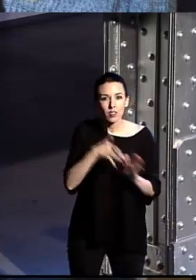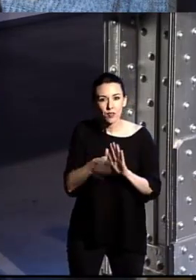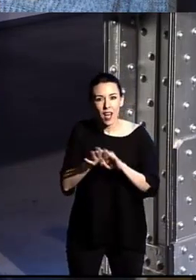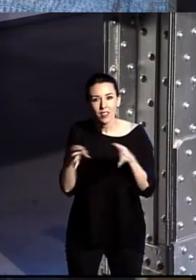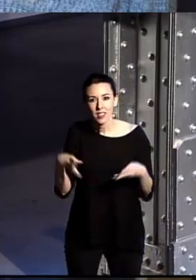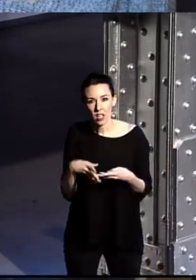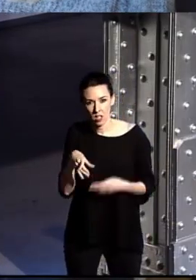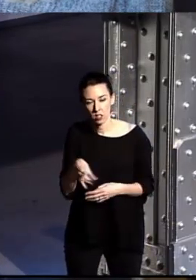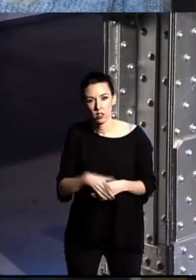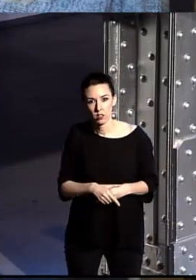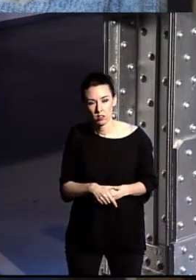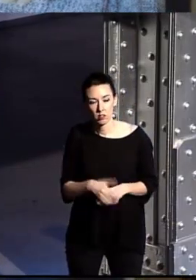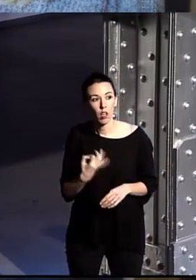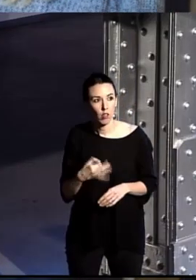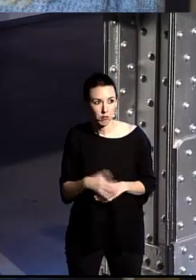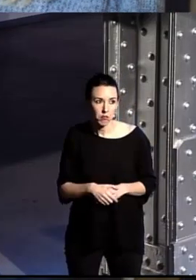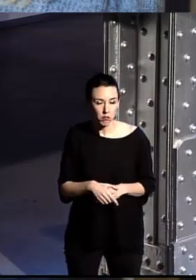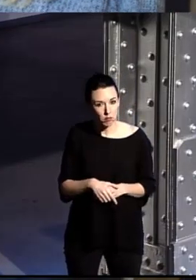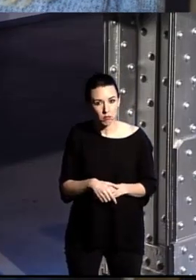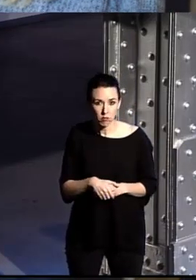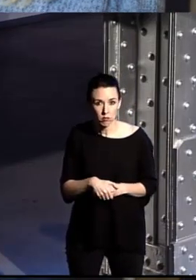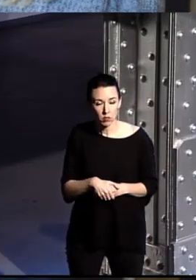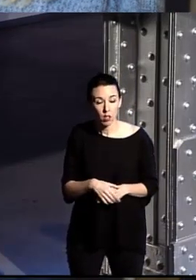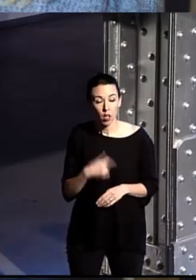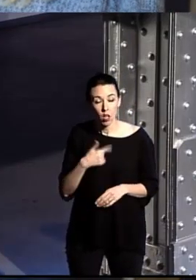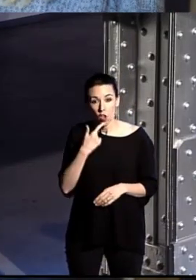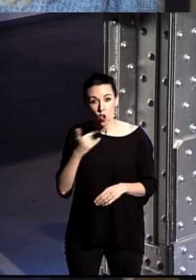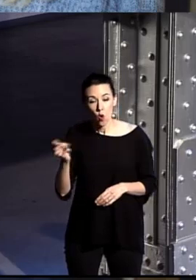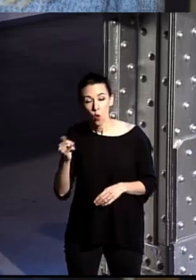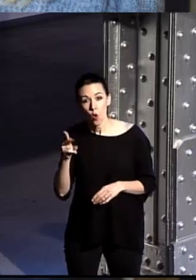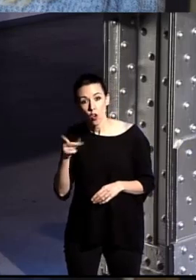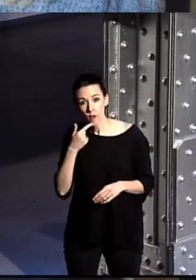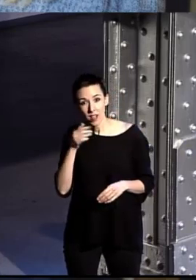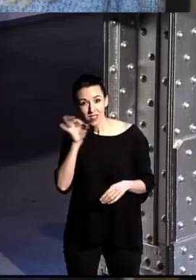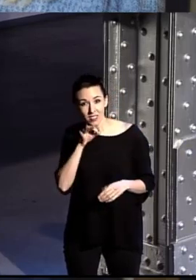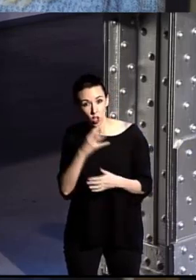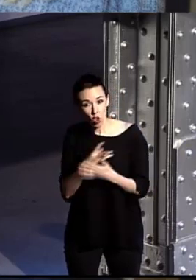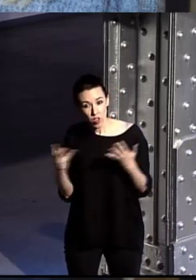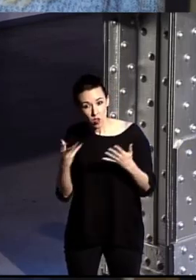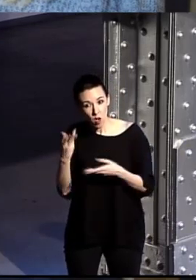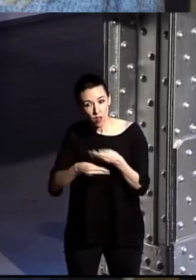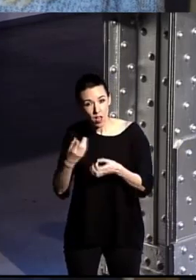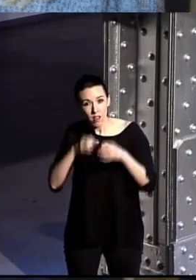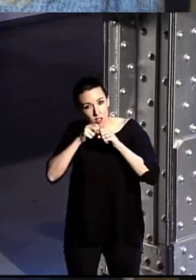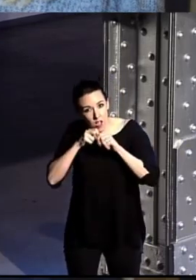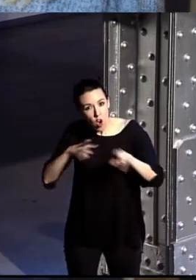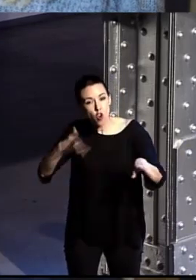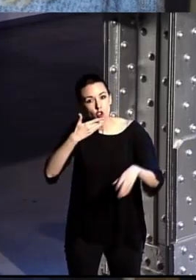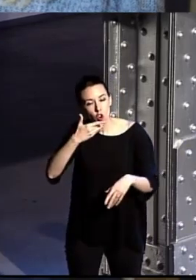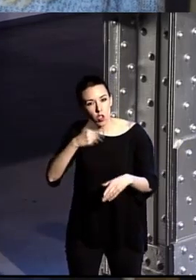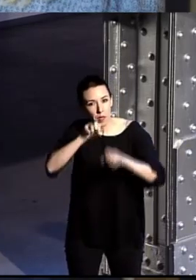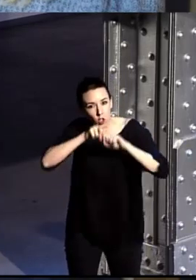Internet. Claro. Es decir, Julio Verne lo que hacía en el 19 era difundir